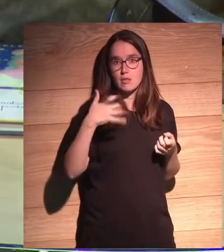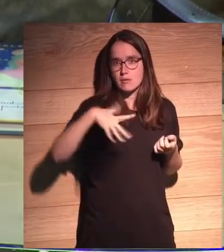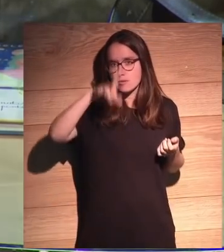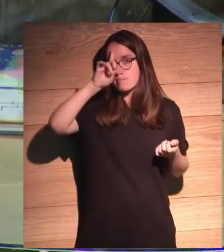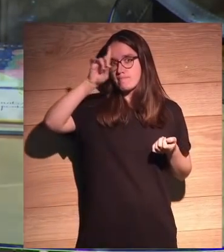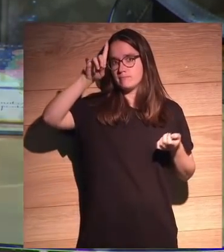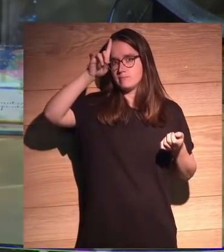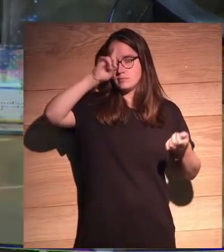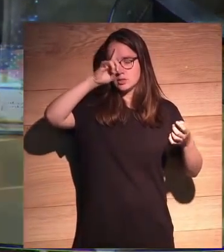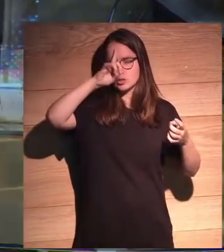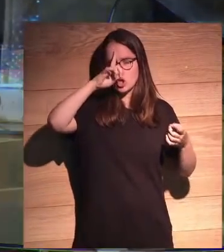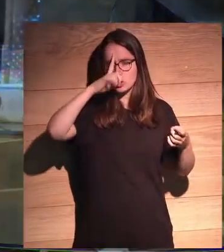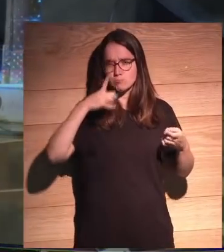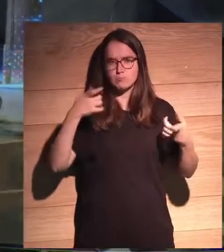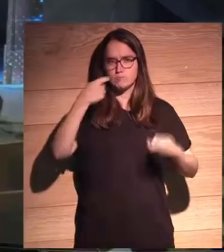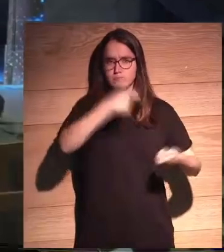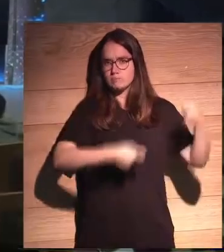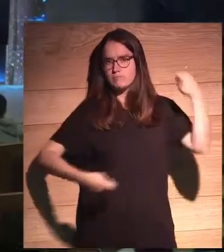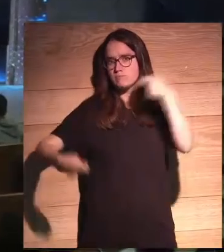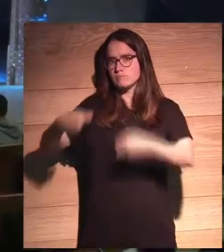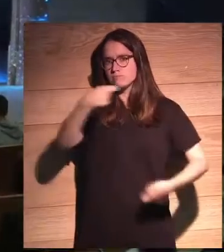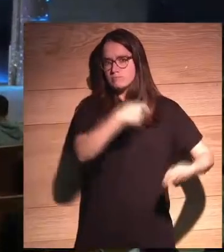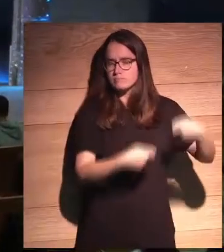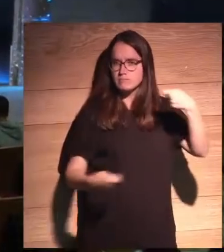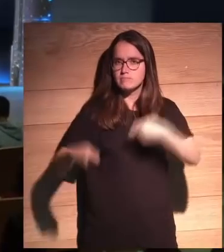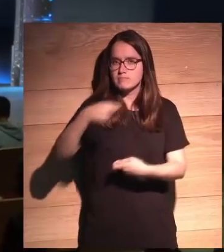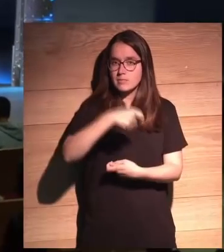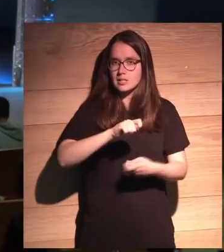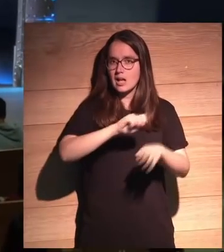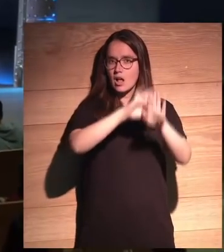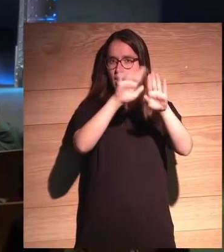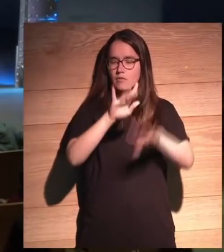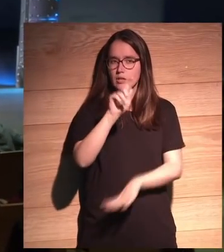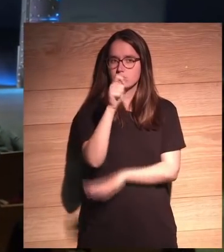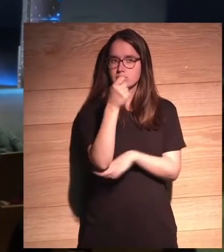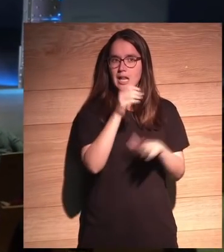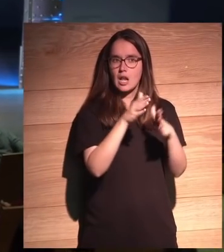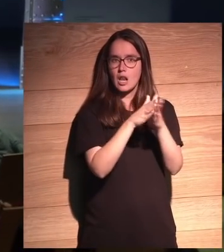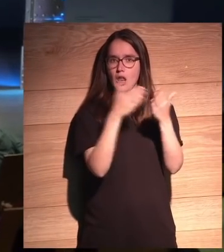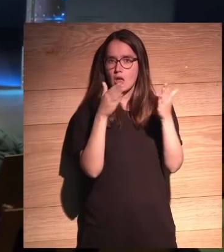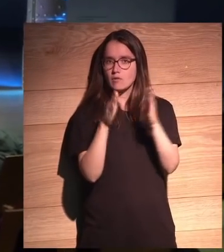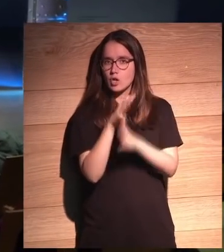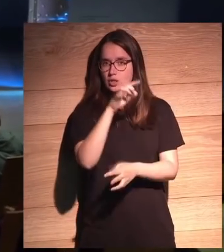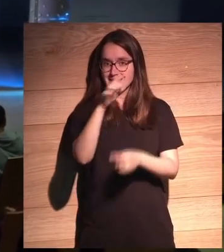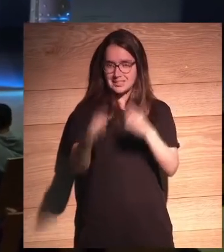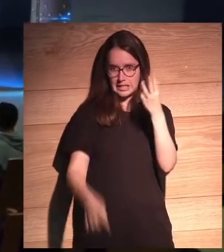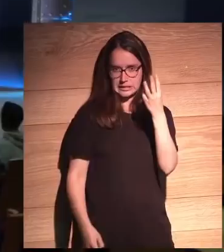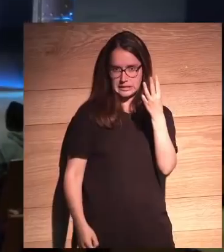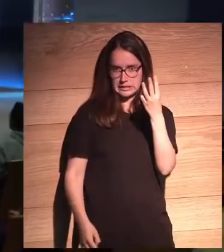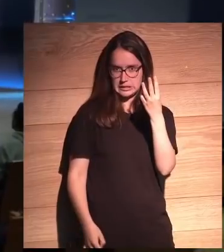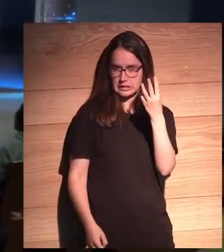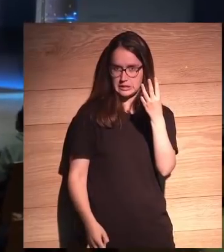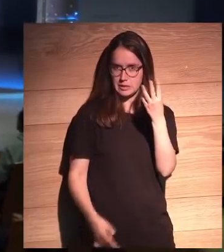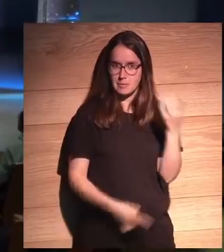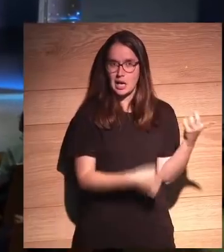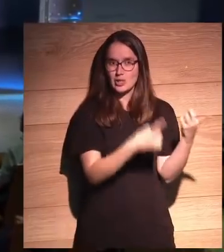y con mecenazgo, con crowdfunding, ha conseguido hacer ya 3 libros. 3 libros para los